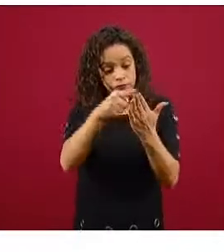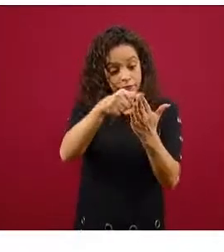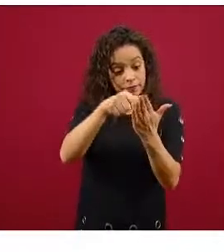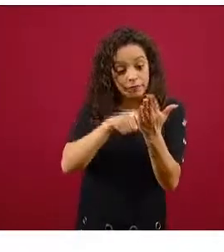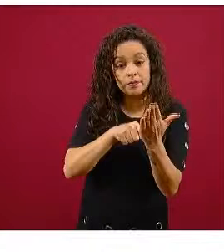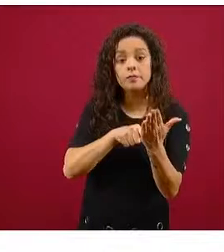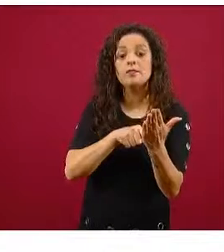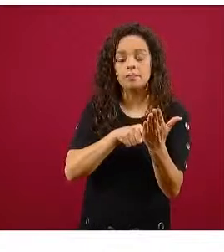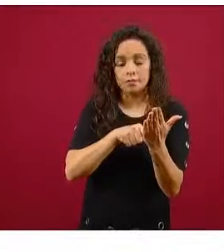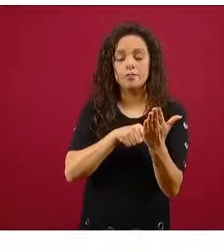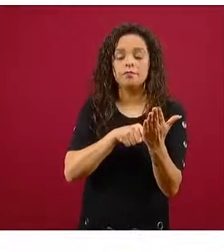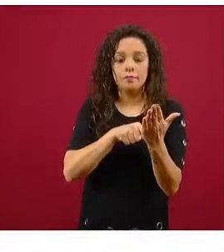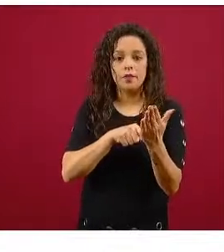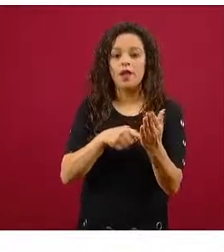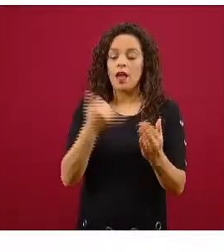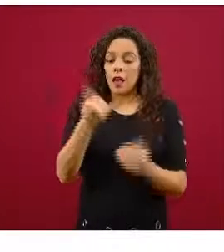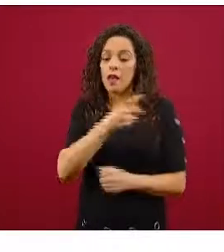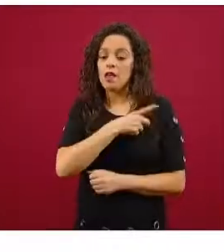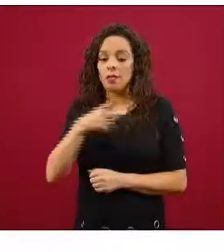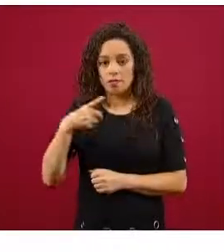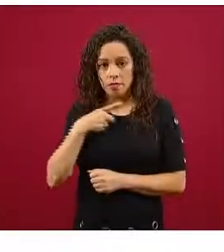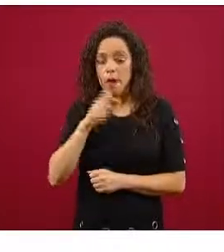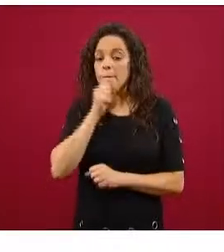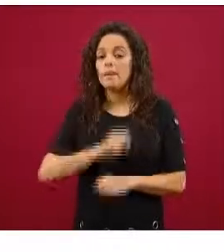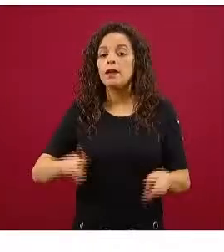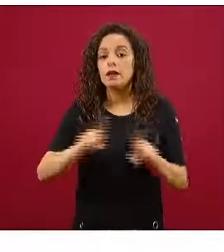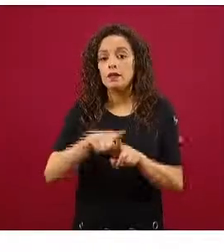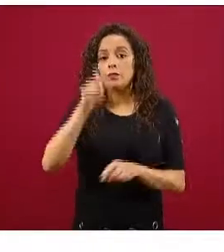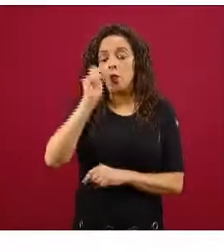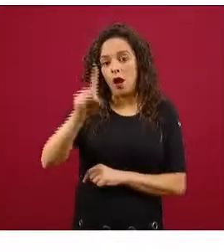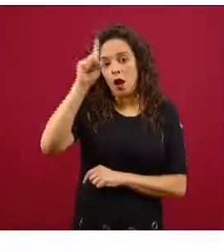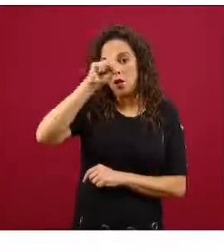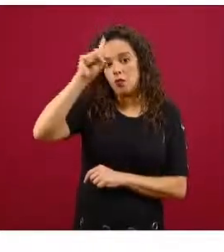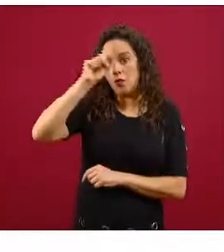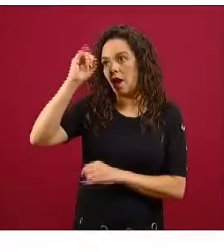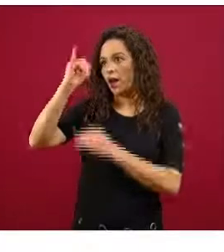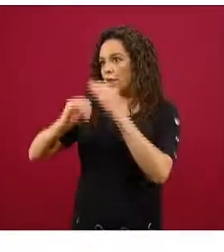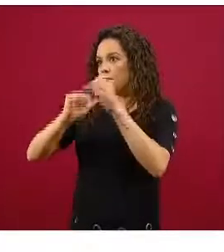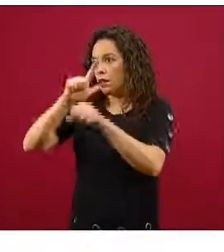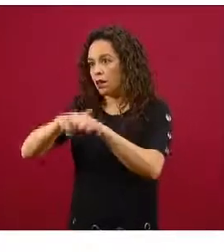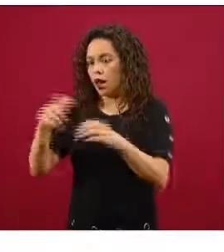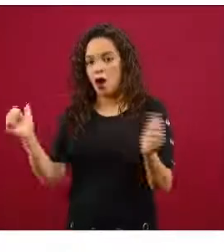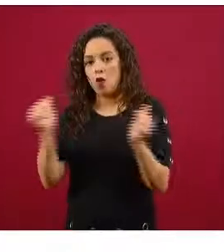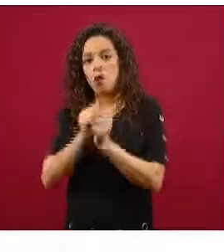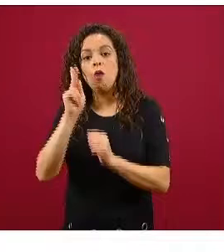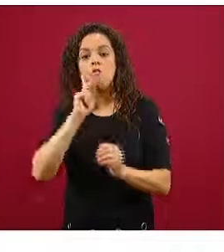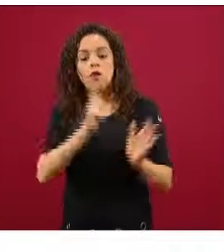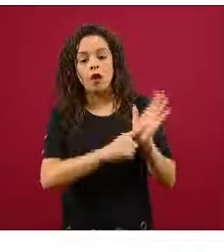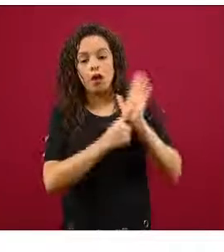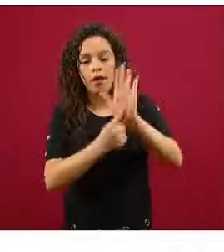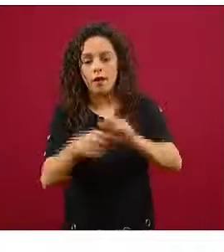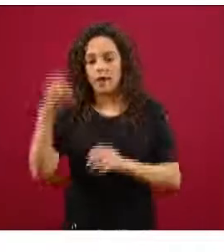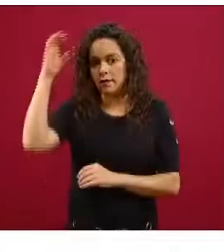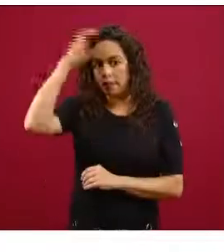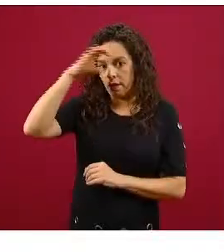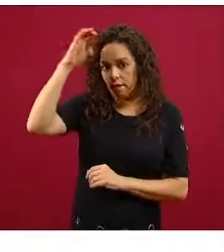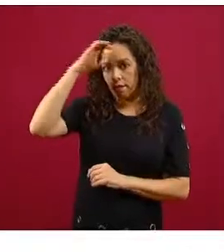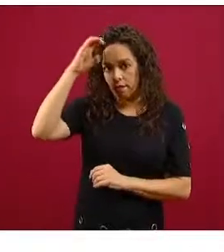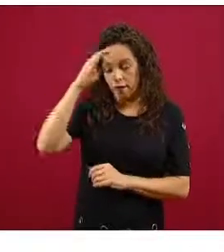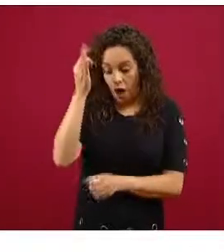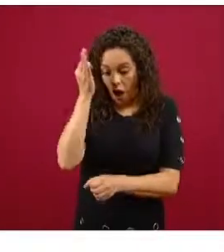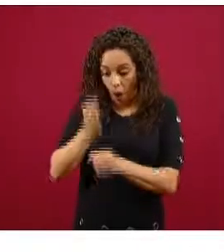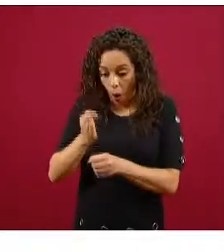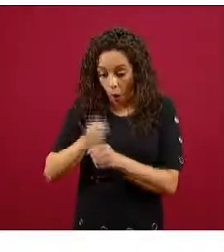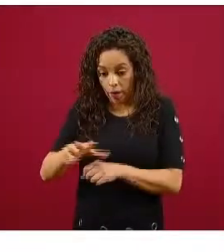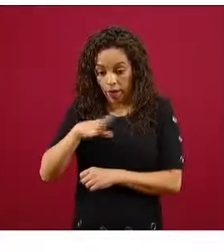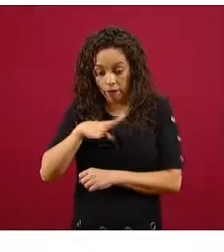pero también a las recomendaciones internacionales y a la evidencia científica a la fecha,